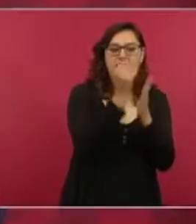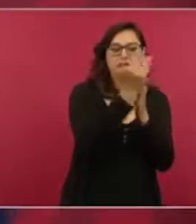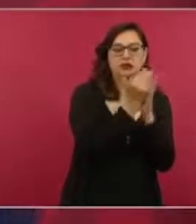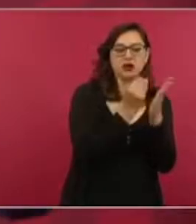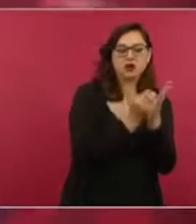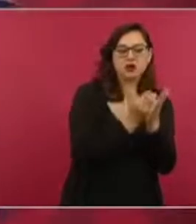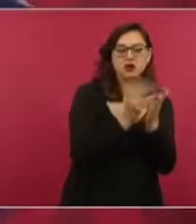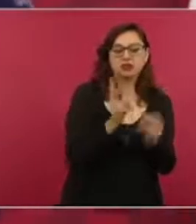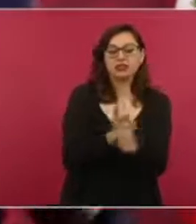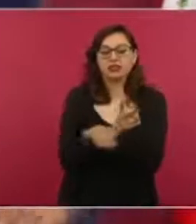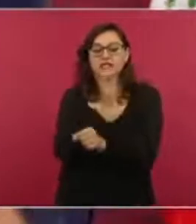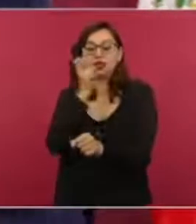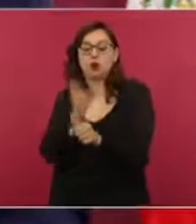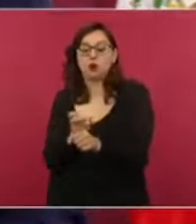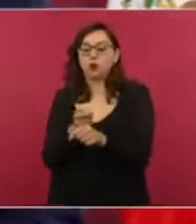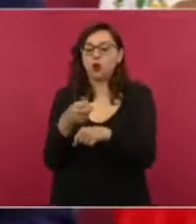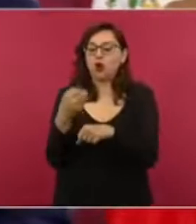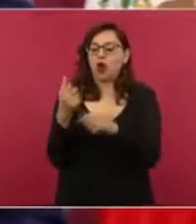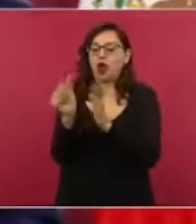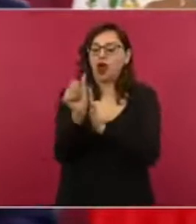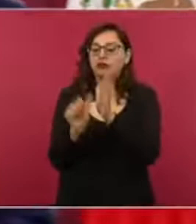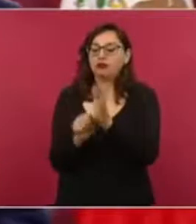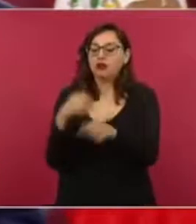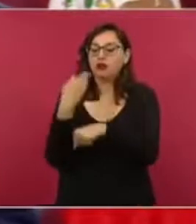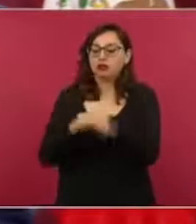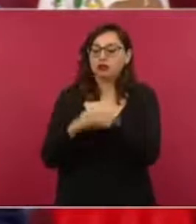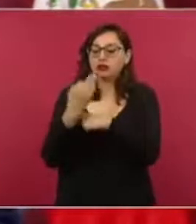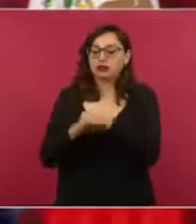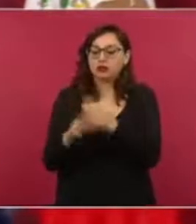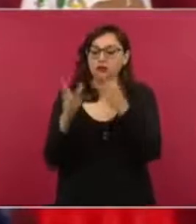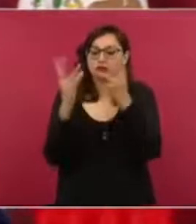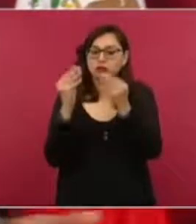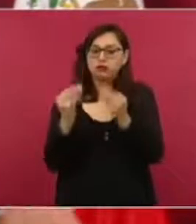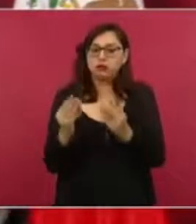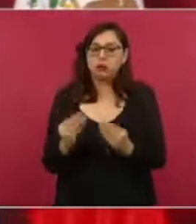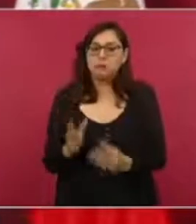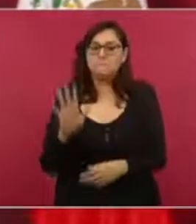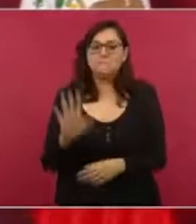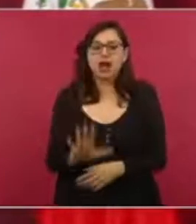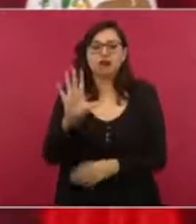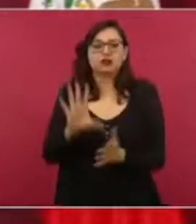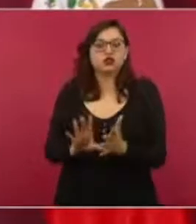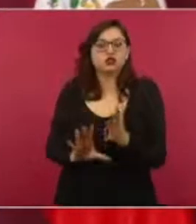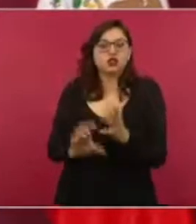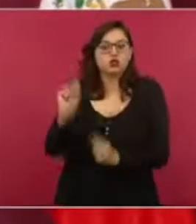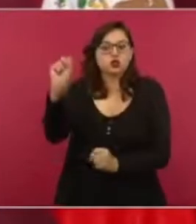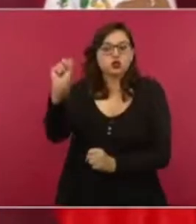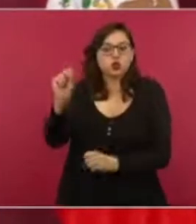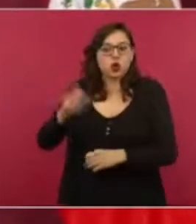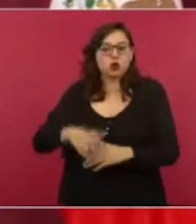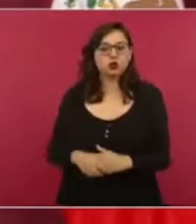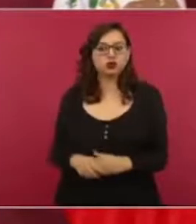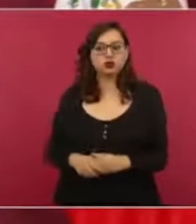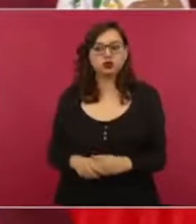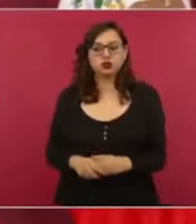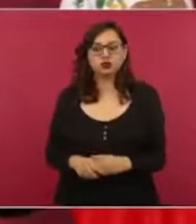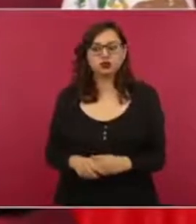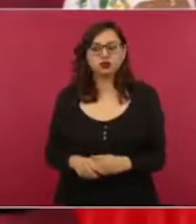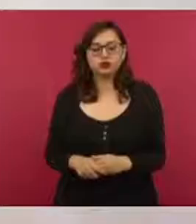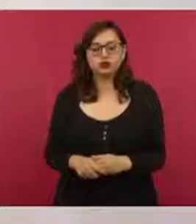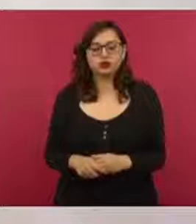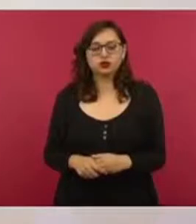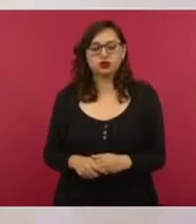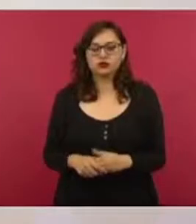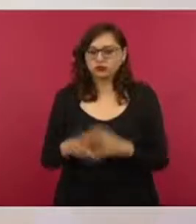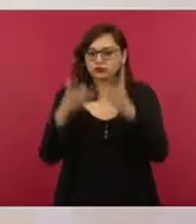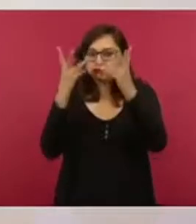Que él mismo no lo dice así, pero lo da a entender. Fue totalmente